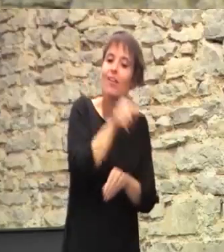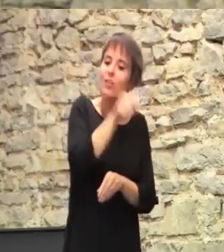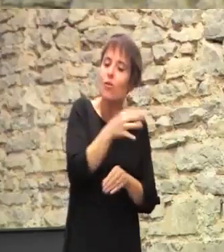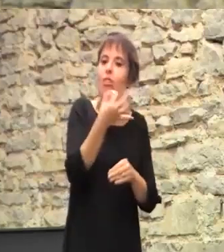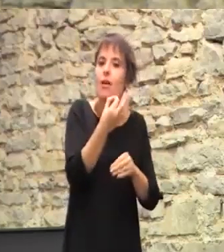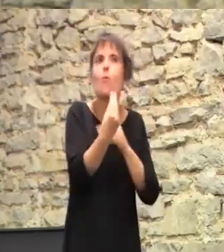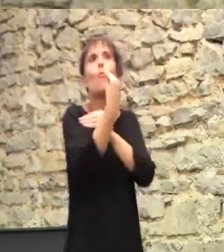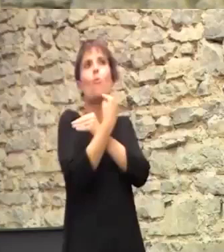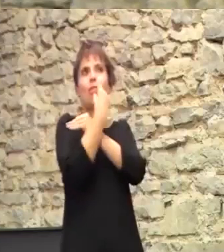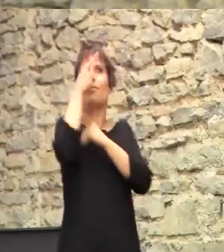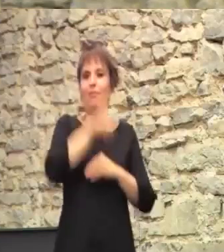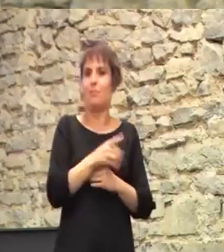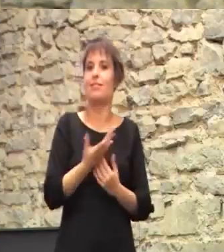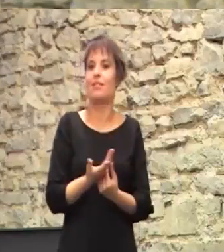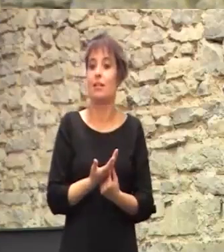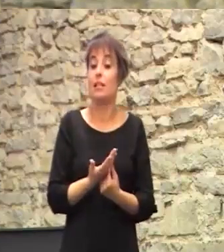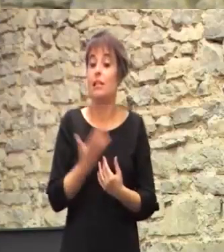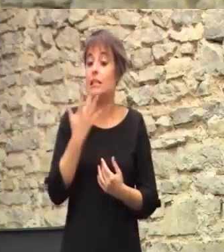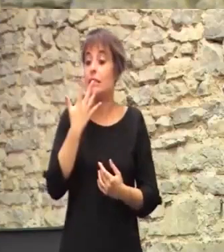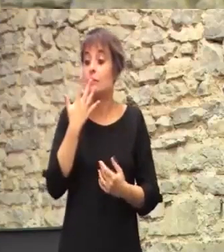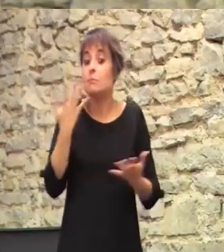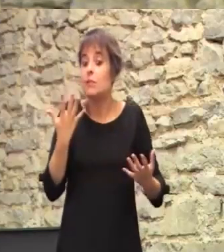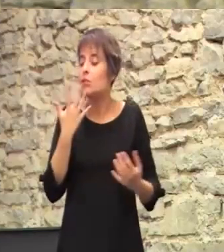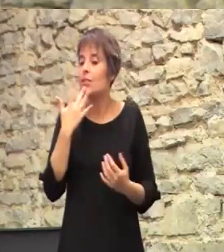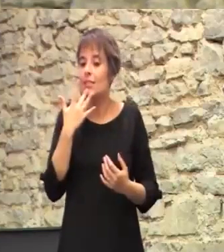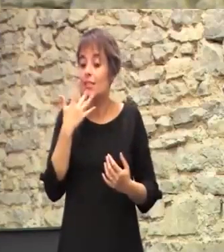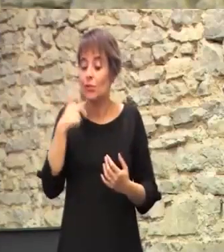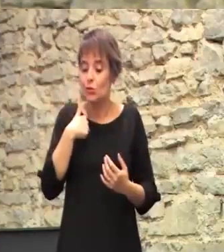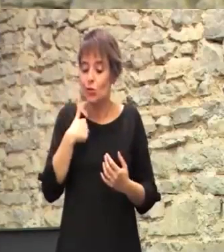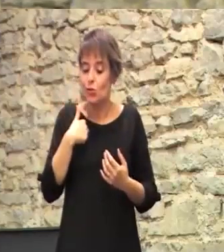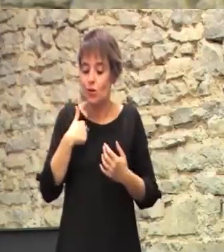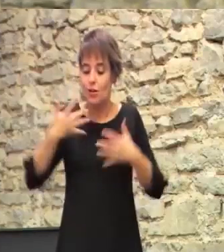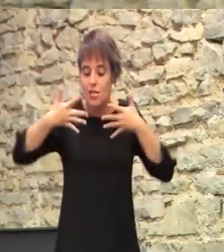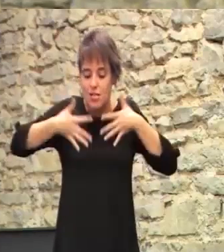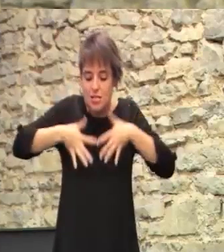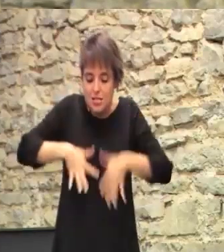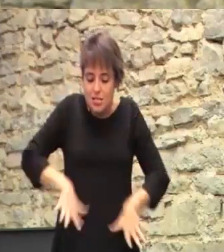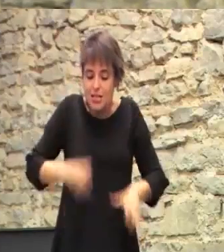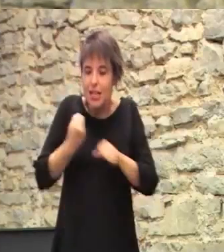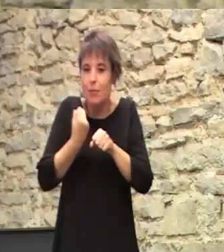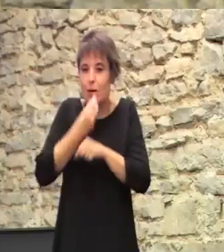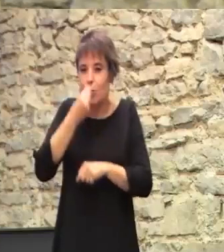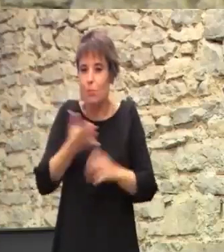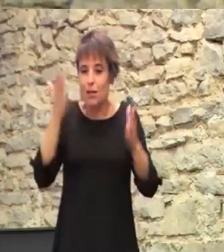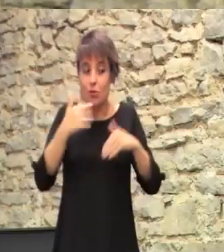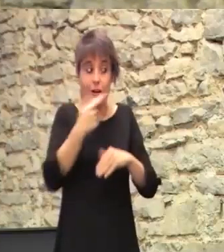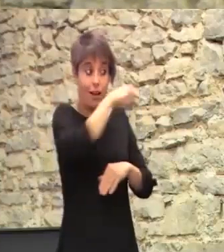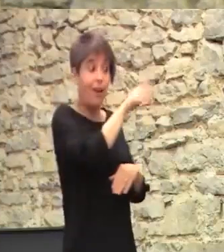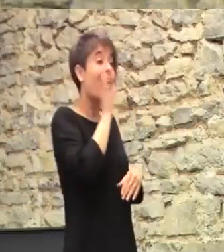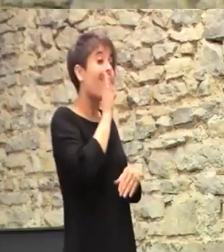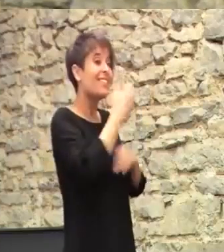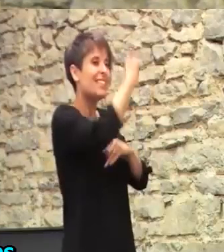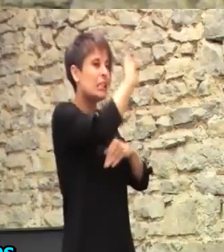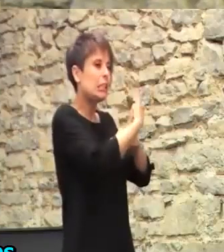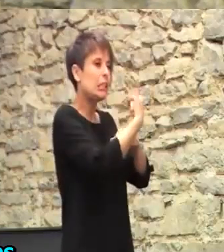necesito recibirlo pero si yo no trabajo en mi subjetividad eso que el patriarcado